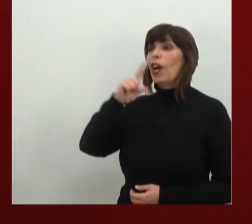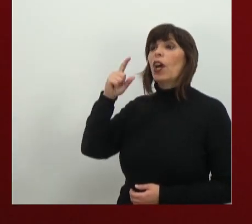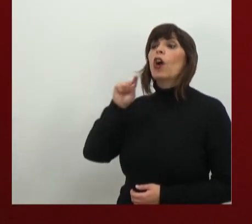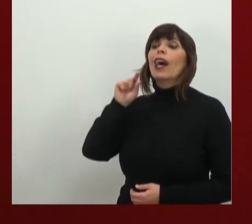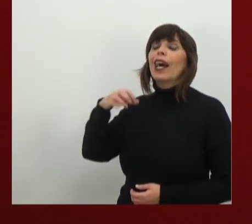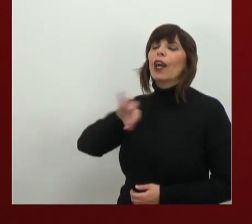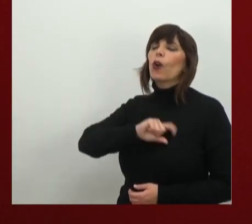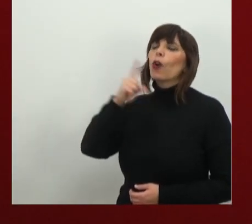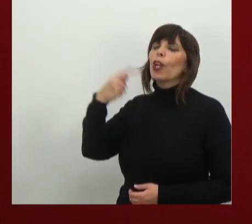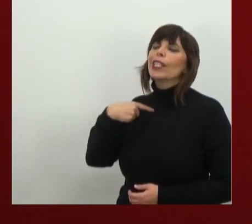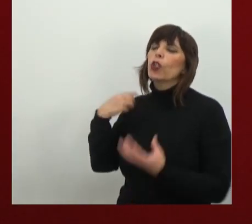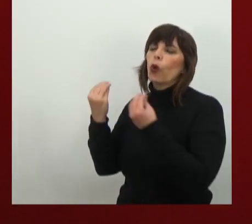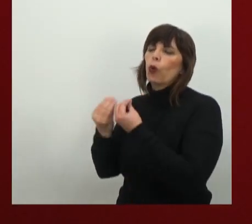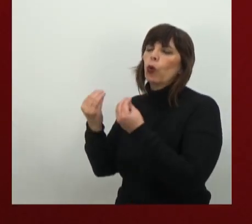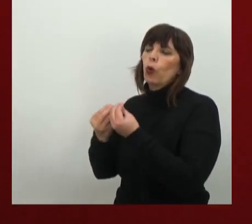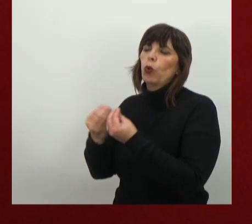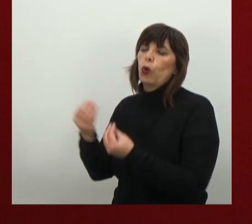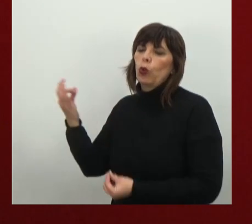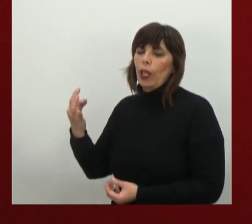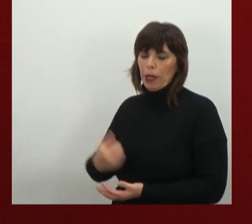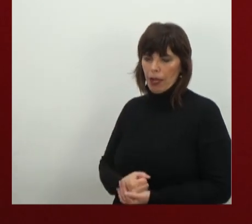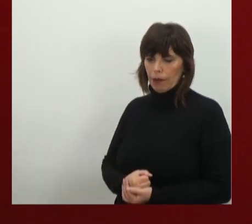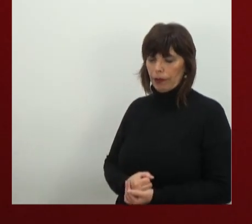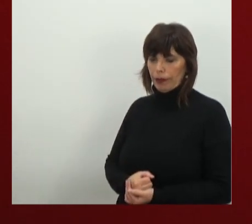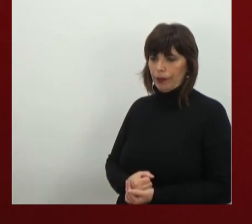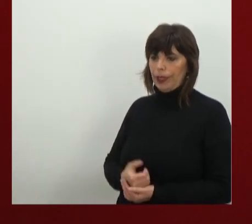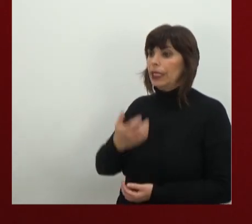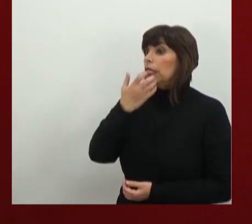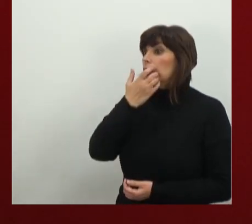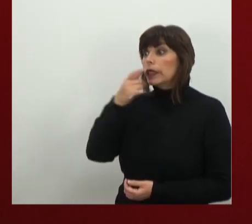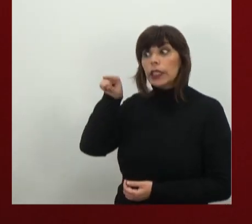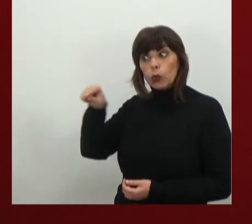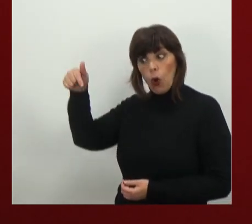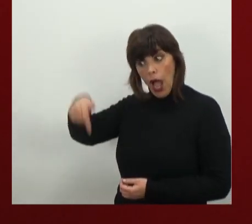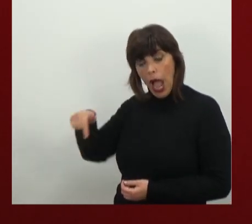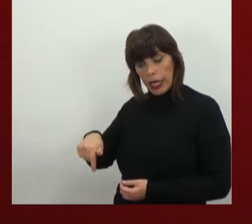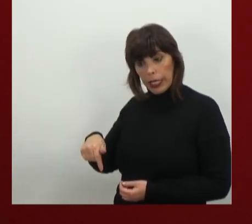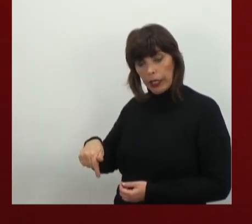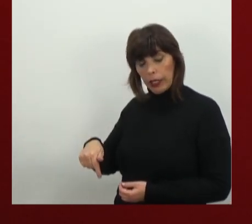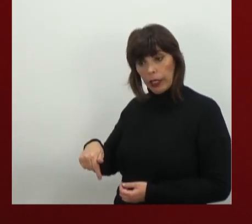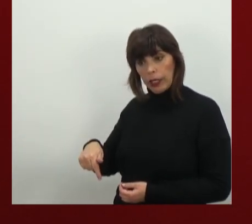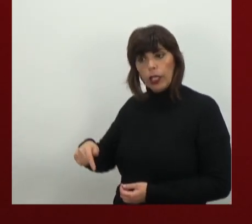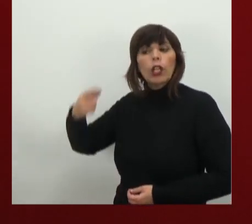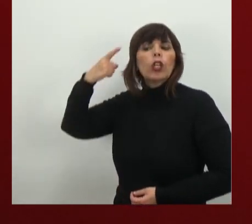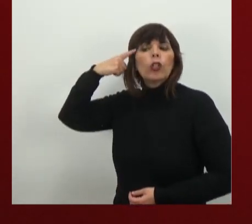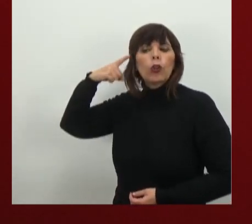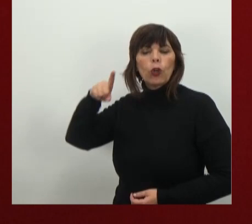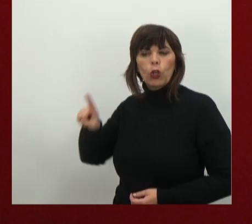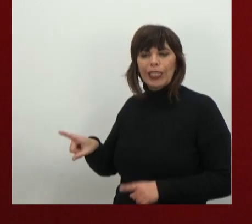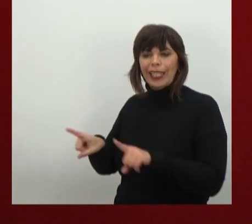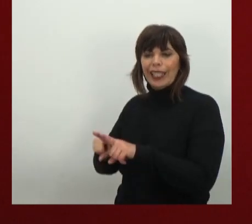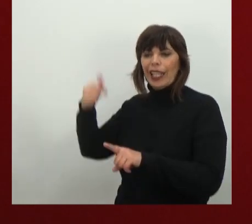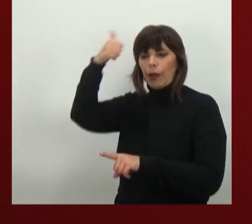que nunca le iban a quitar de ella. Señor, si tú hubieras estado aquí, yo sé que mi hermano no hubiera